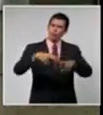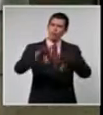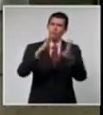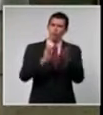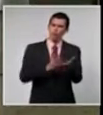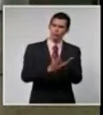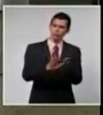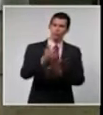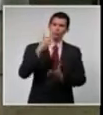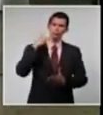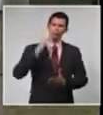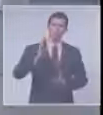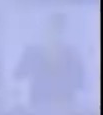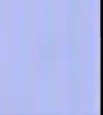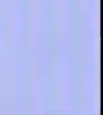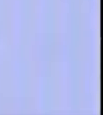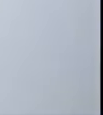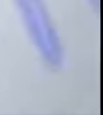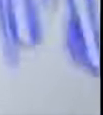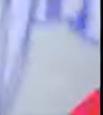la Televisión Cubana.